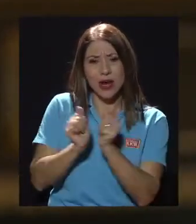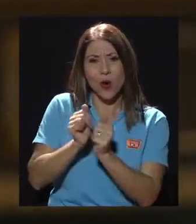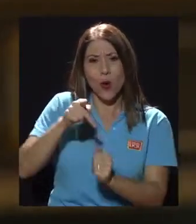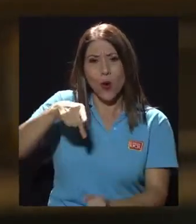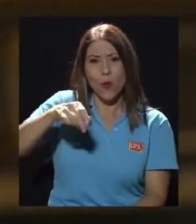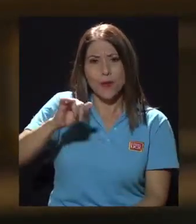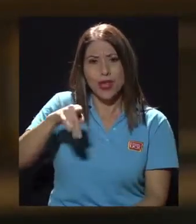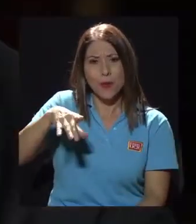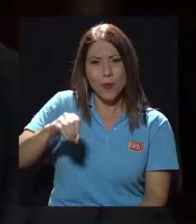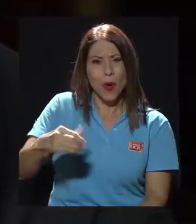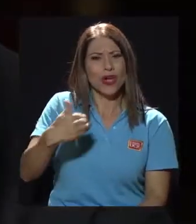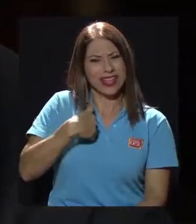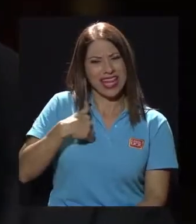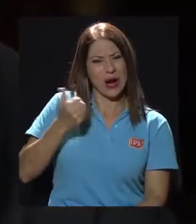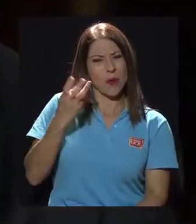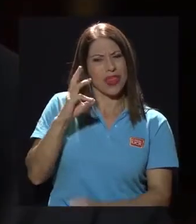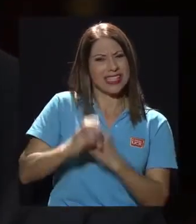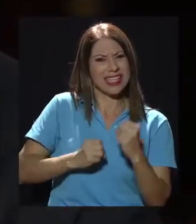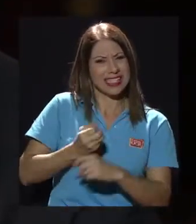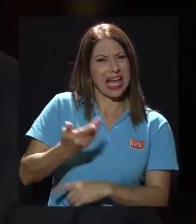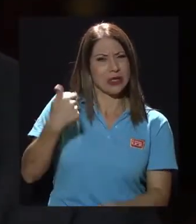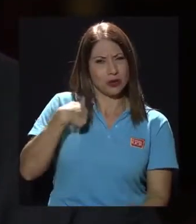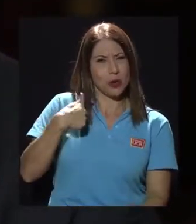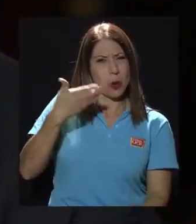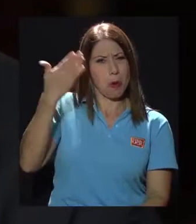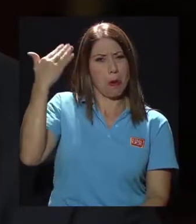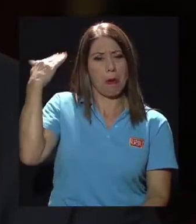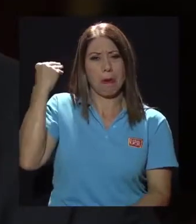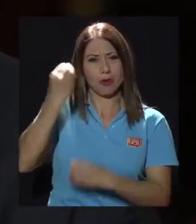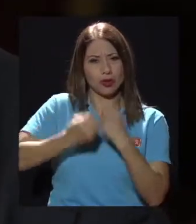años. Y Pipo estaba empezando